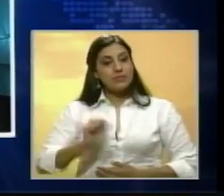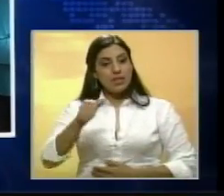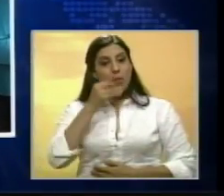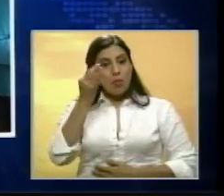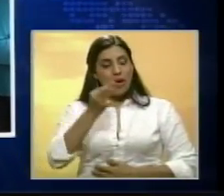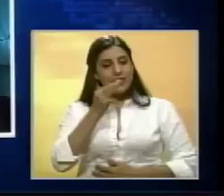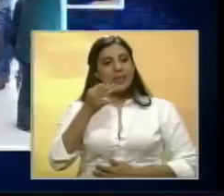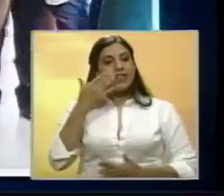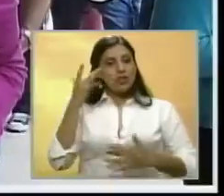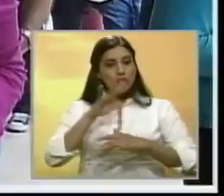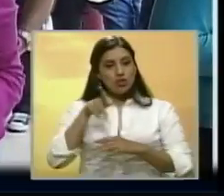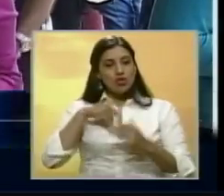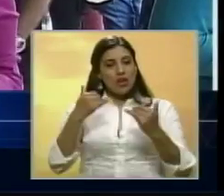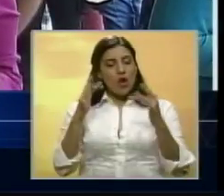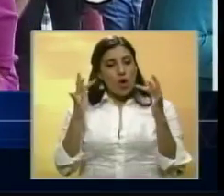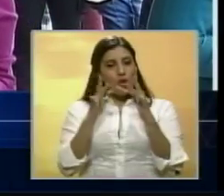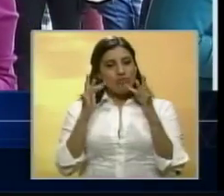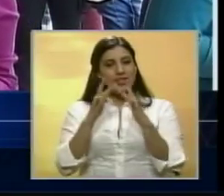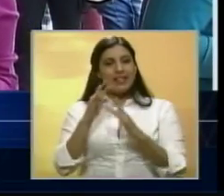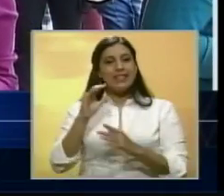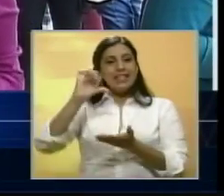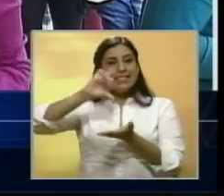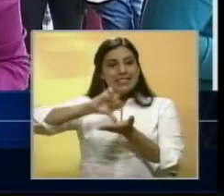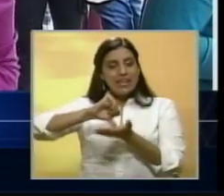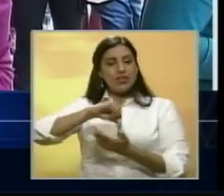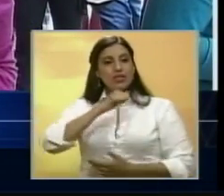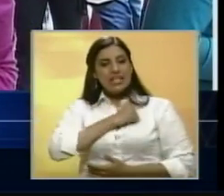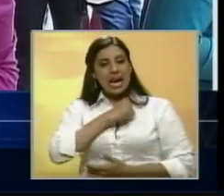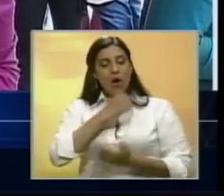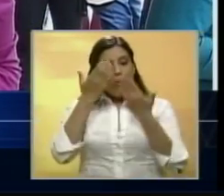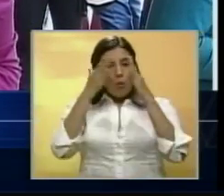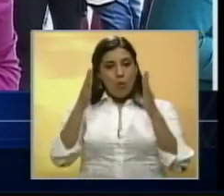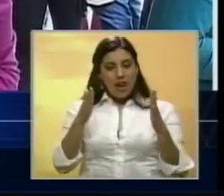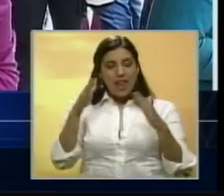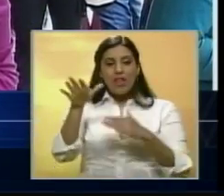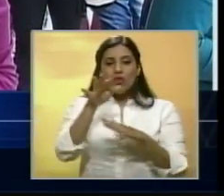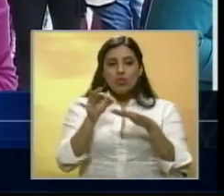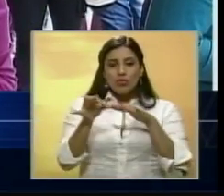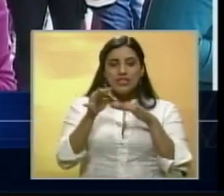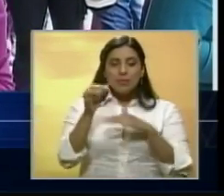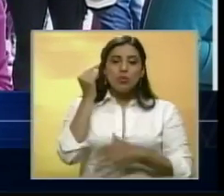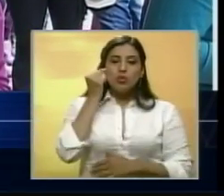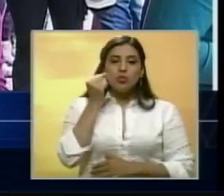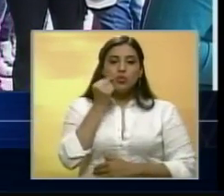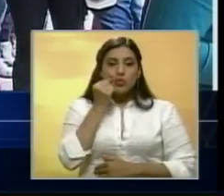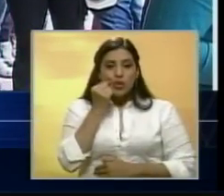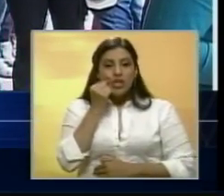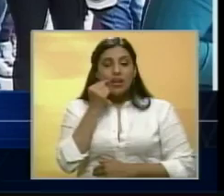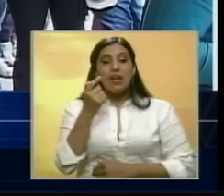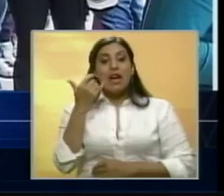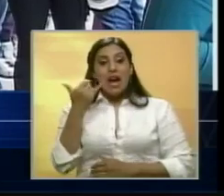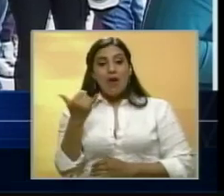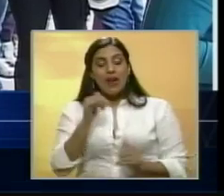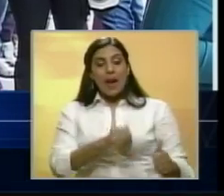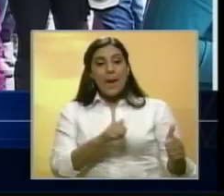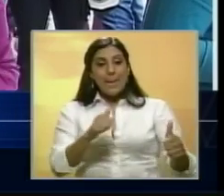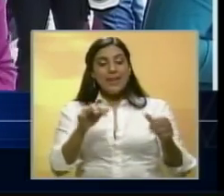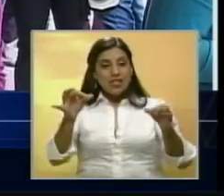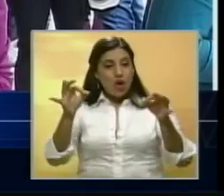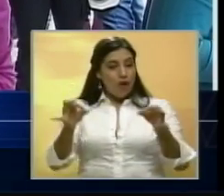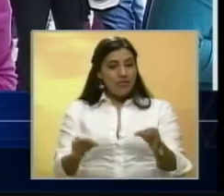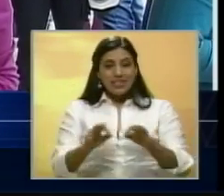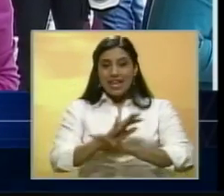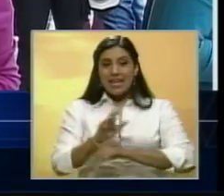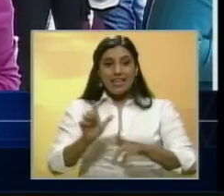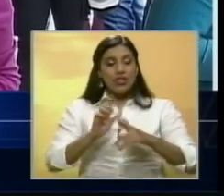es, buenas tardes. Establecemos este contacto desde el Centro Don Bosco, ubicado en el municipio Sucre, y es que el día de hoy ya ha iniciado formalmente